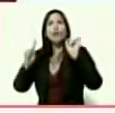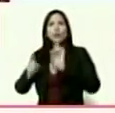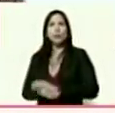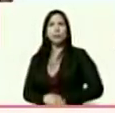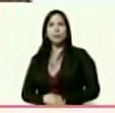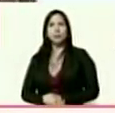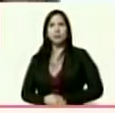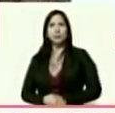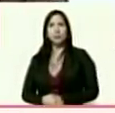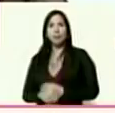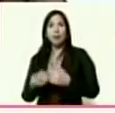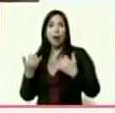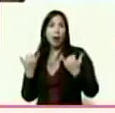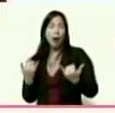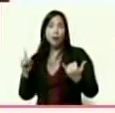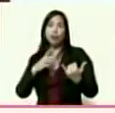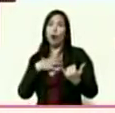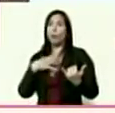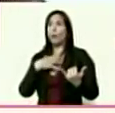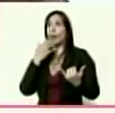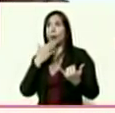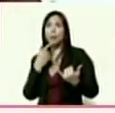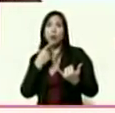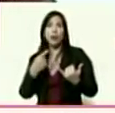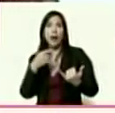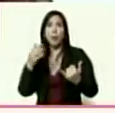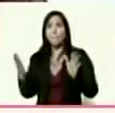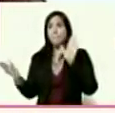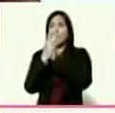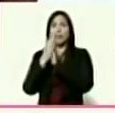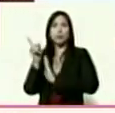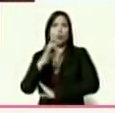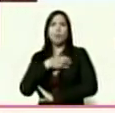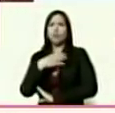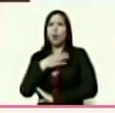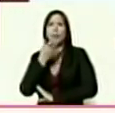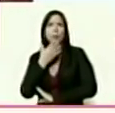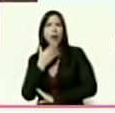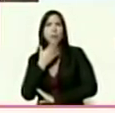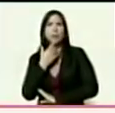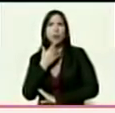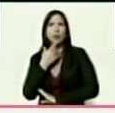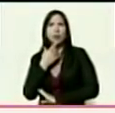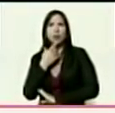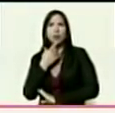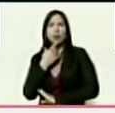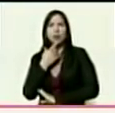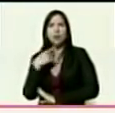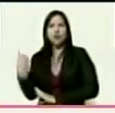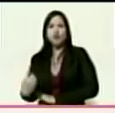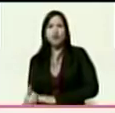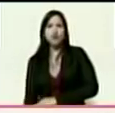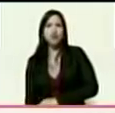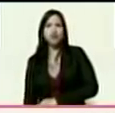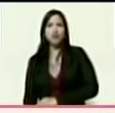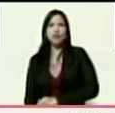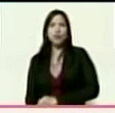Ahora, no pueden tirar, se lo dijeron personalmente, no lo pueden bajar, darle la poseta porque baje, pues. Pero se lo